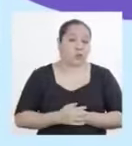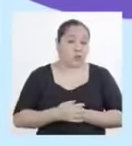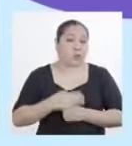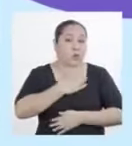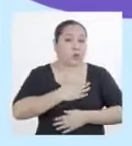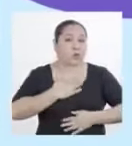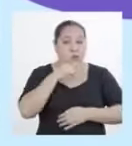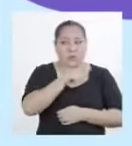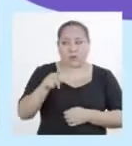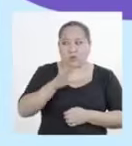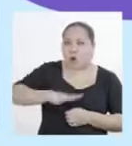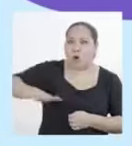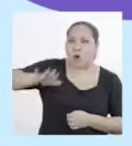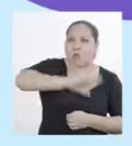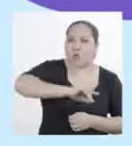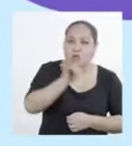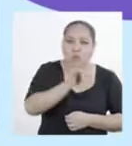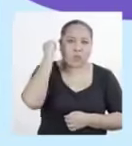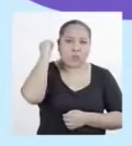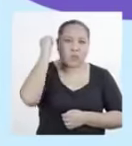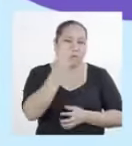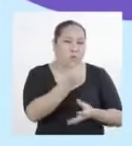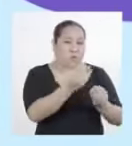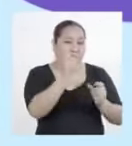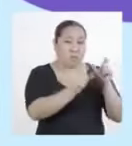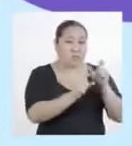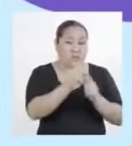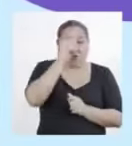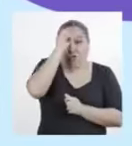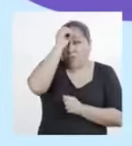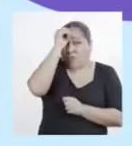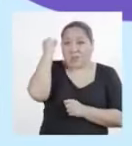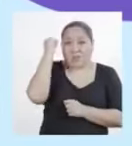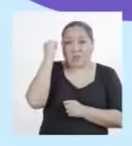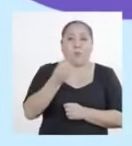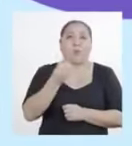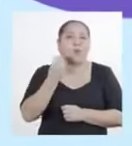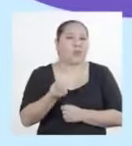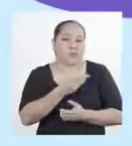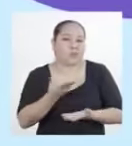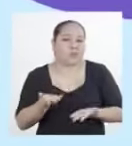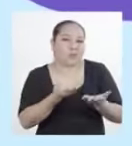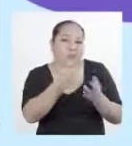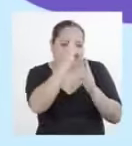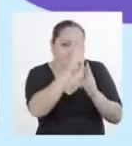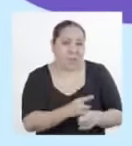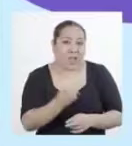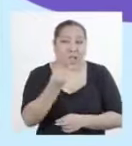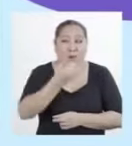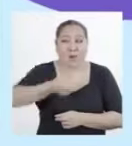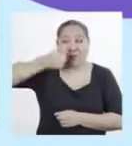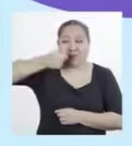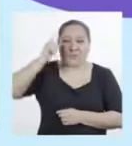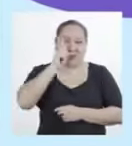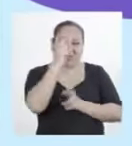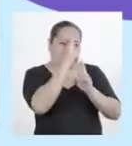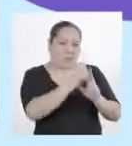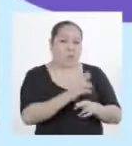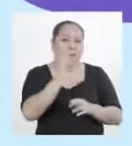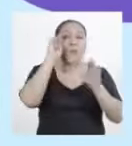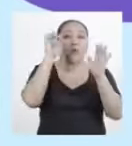de ellos Todos tenemos estos derechos Pero mucha gente no sabe que los tiene Porque no se ejercen Y algunas autoridades